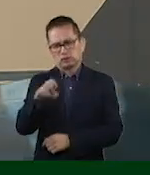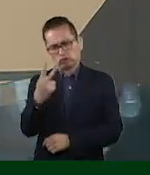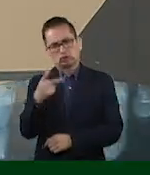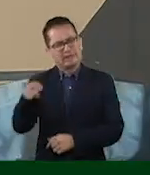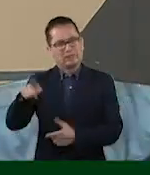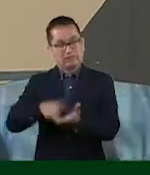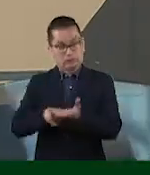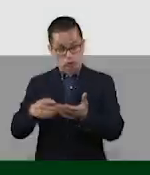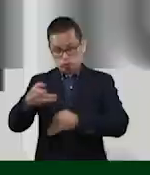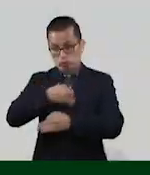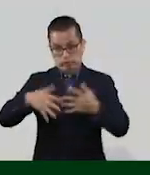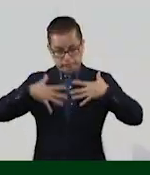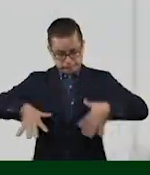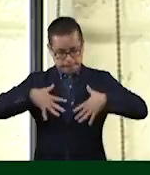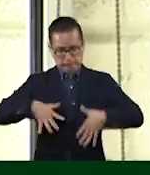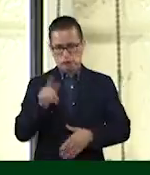Lázaro.